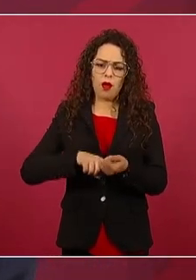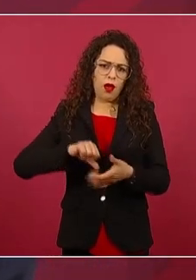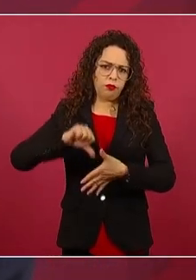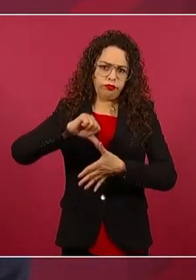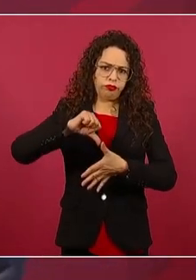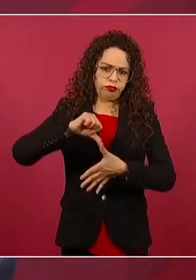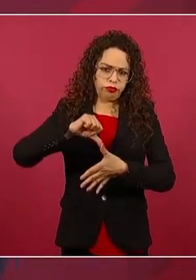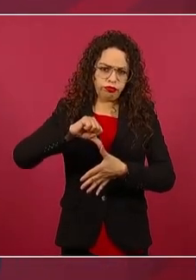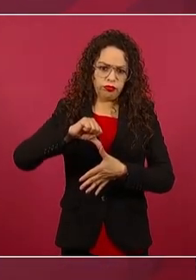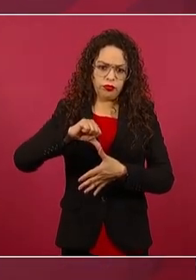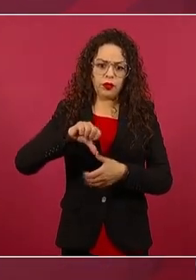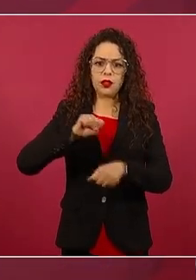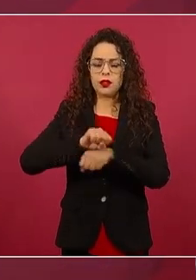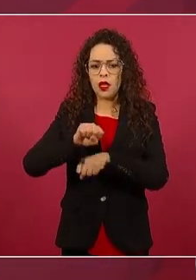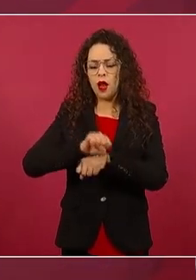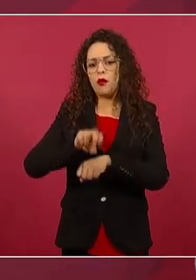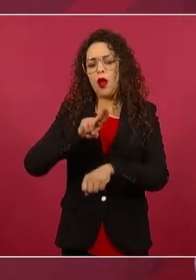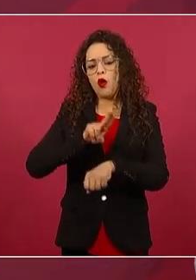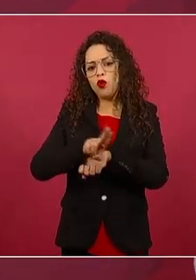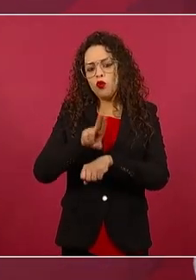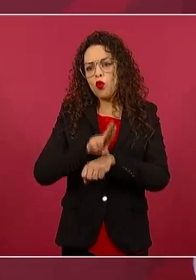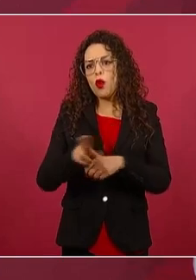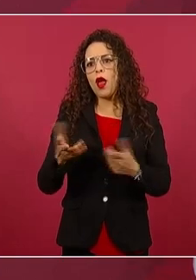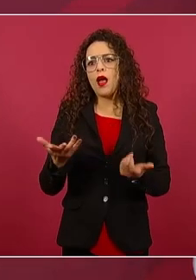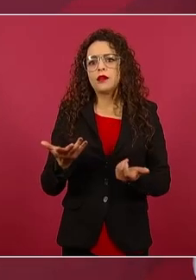de El Salvador, de Honduras, de Guatemala,